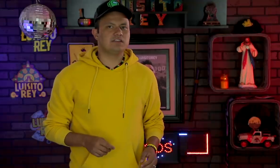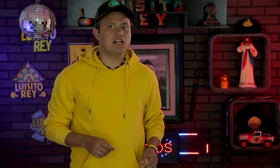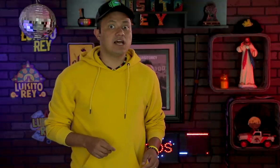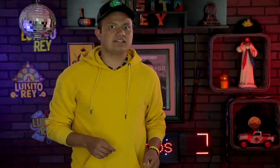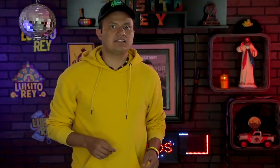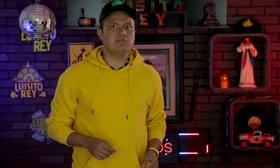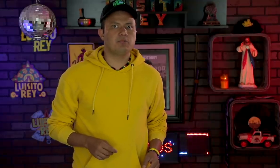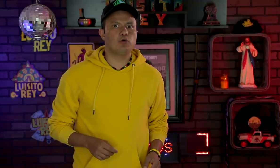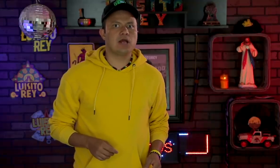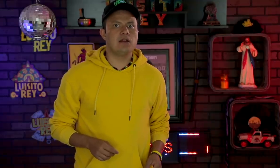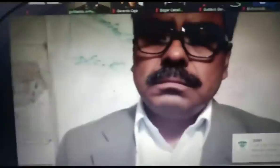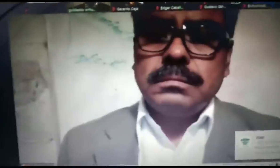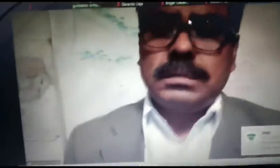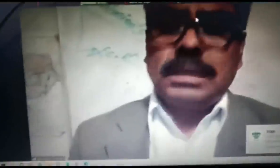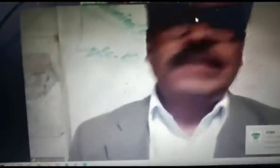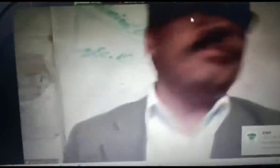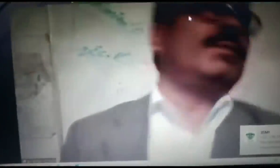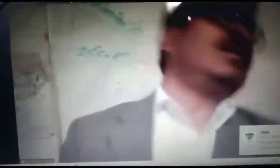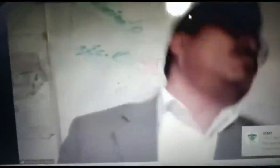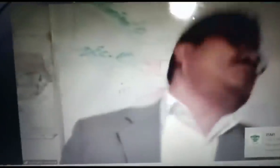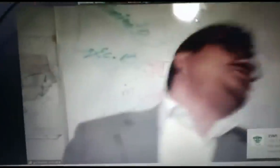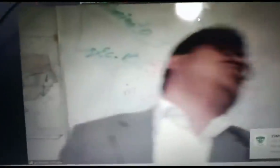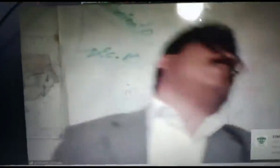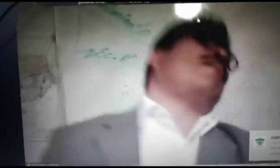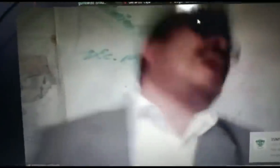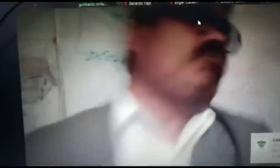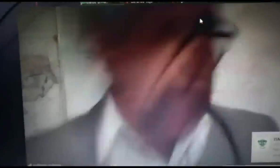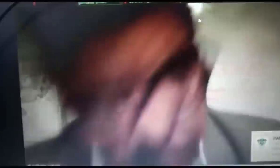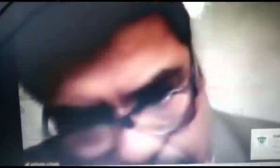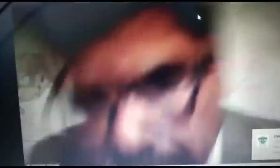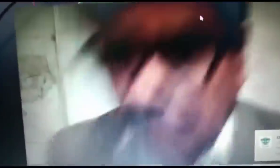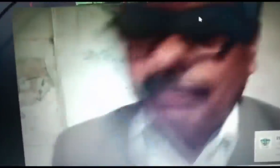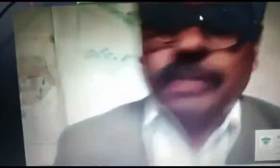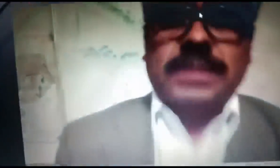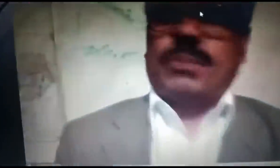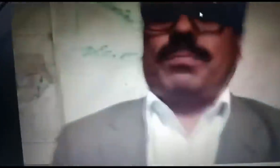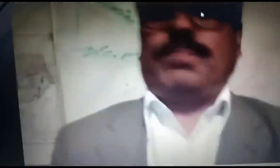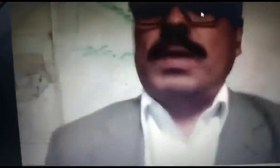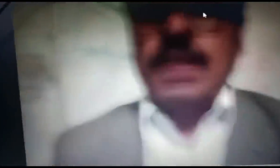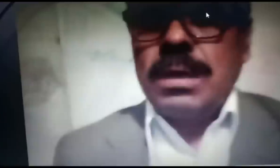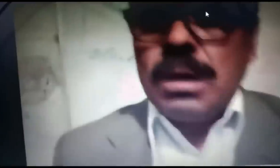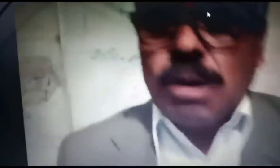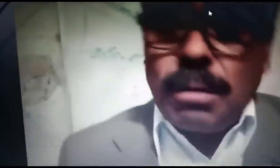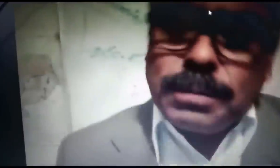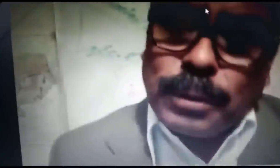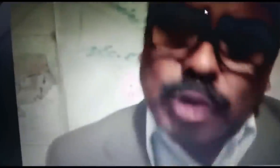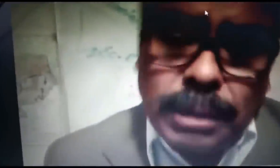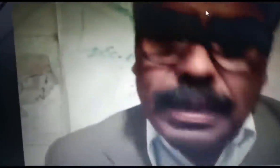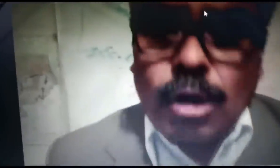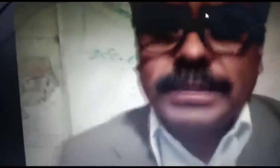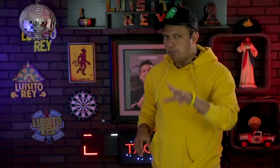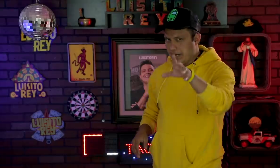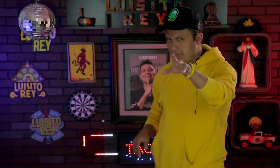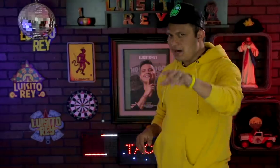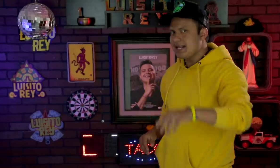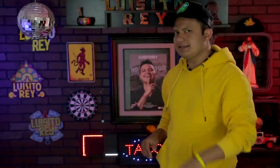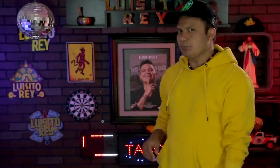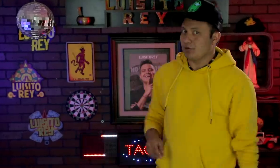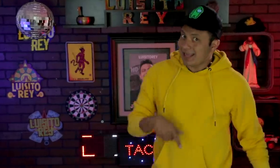¿Sentiste lástima por él? Ya te me va a dar un pinche parro aquí ahorita, cabrones ¿Cómo es posible, jóvenes?